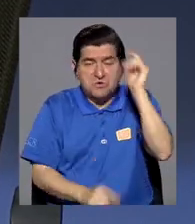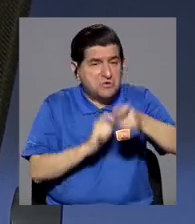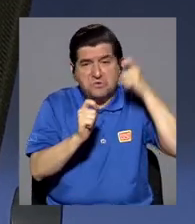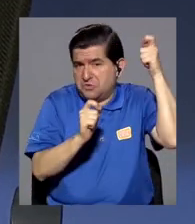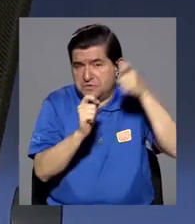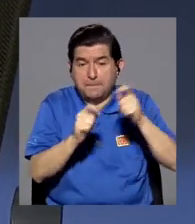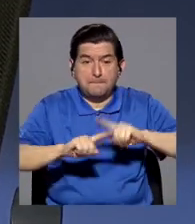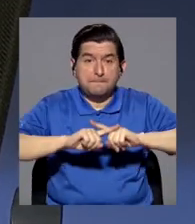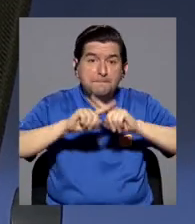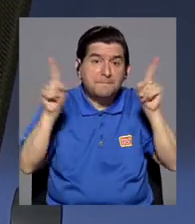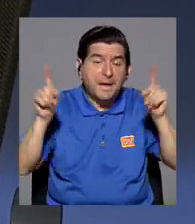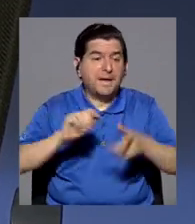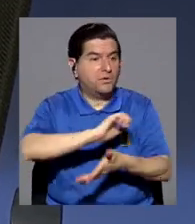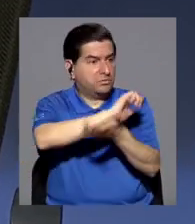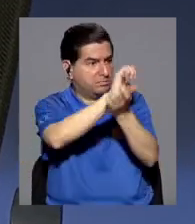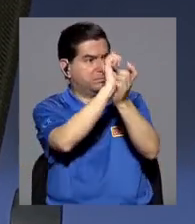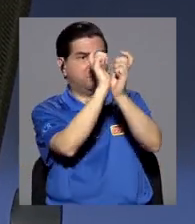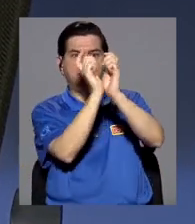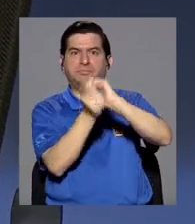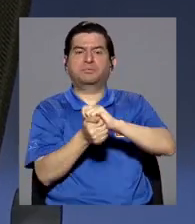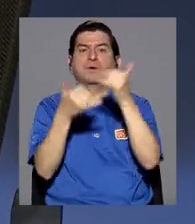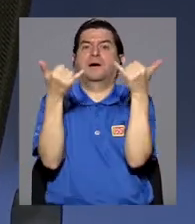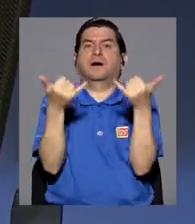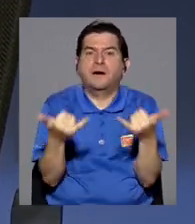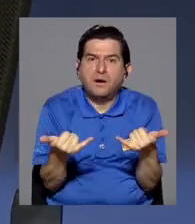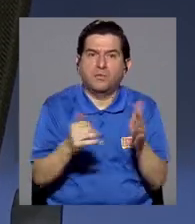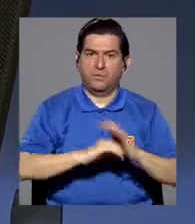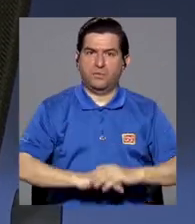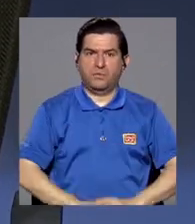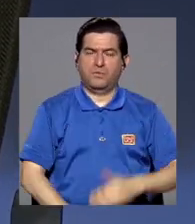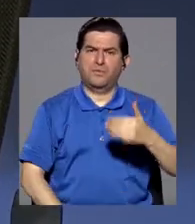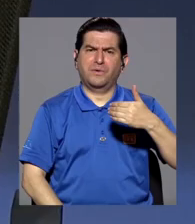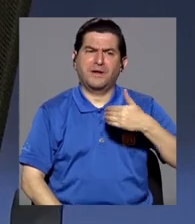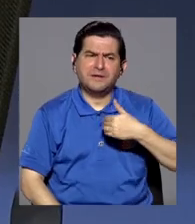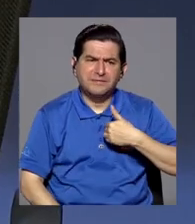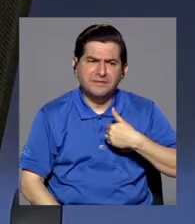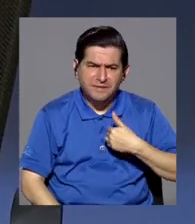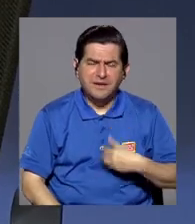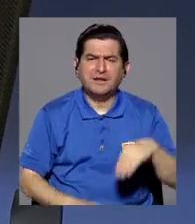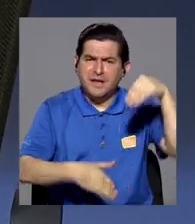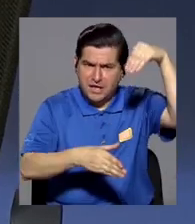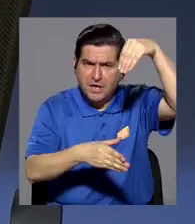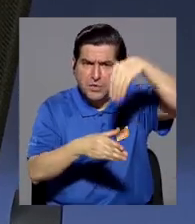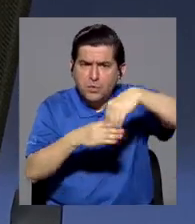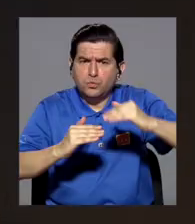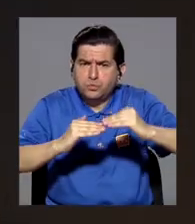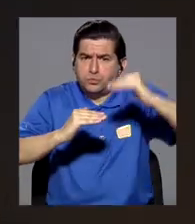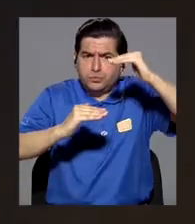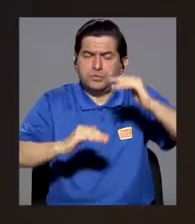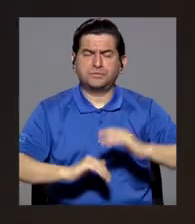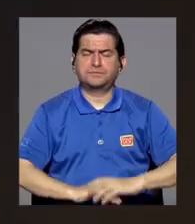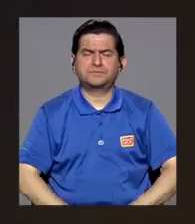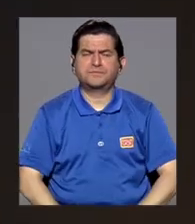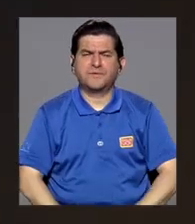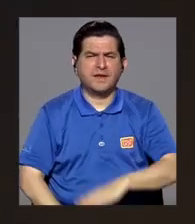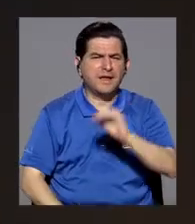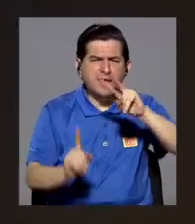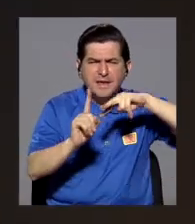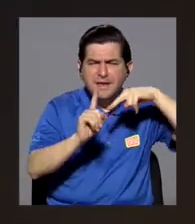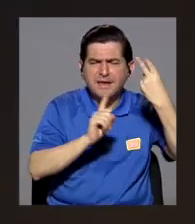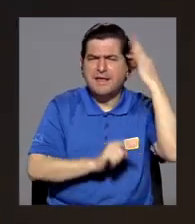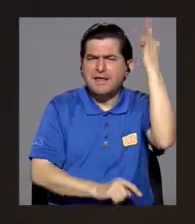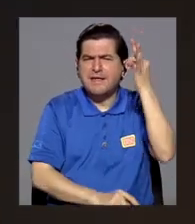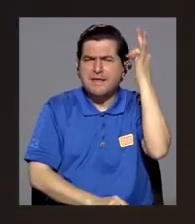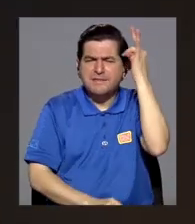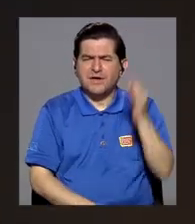sin embargo la cuestión ha cambiado y en este momento ha habido como un mayor involucramiento y desde el punto de